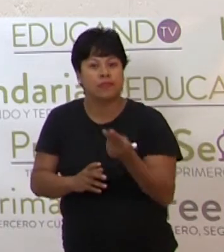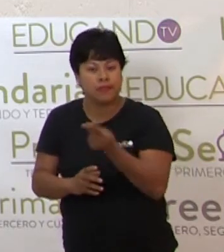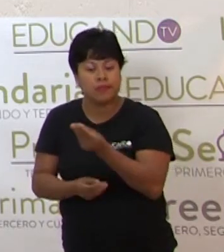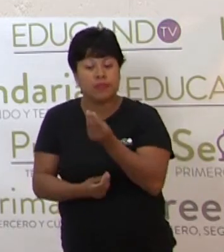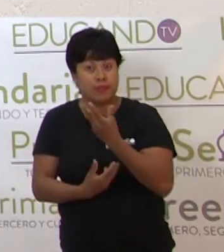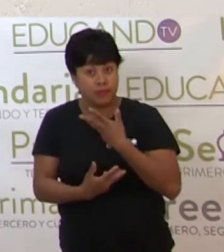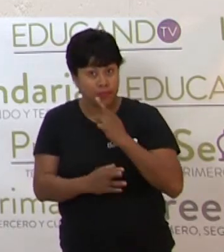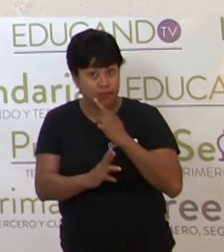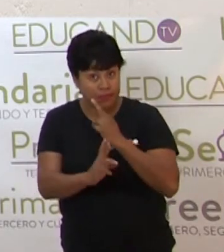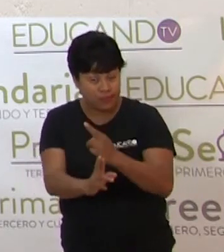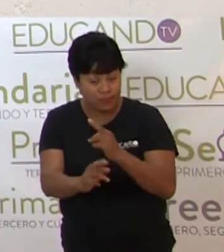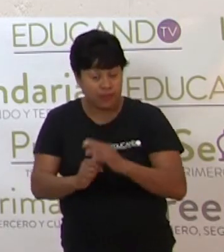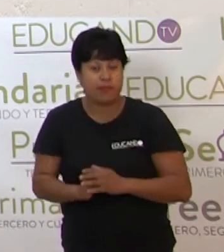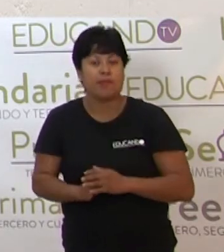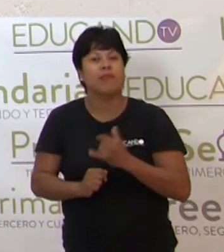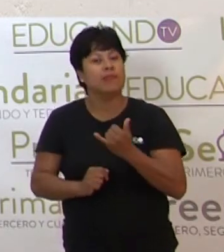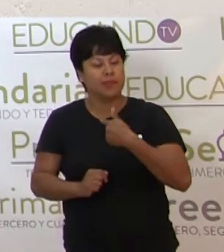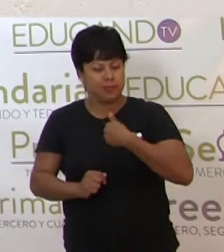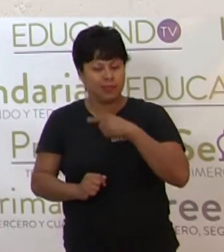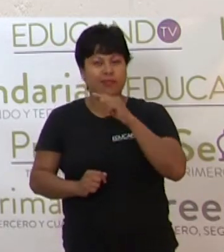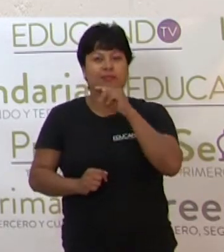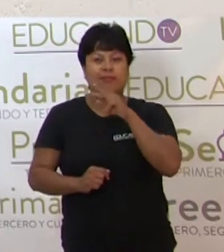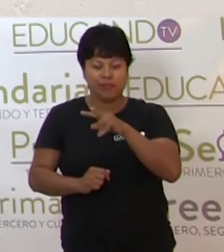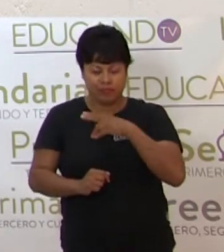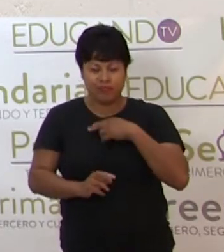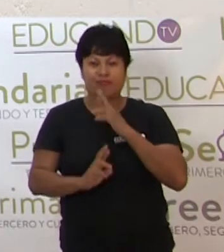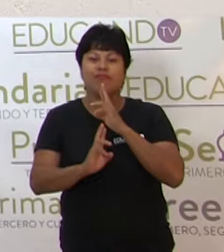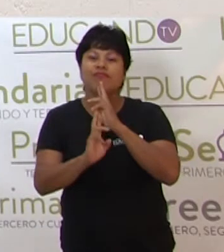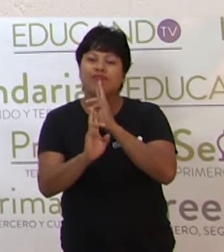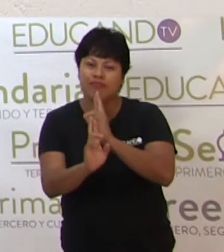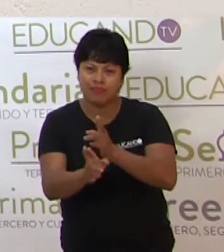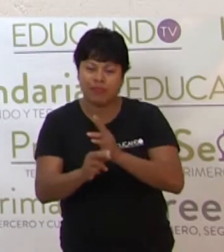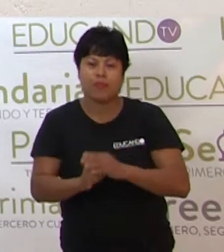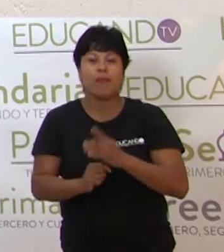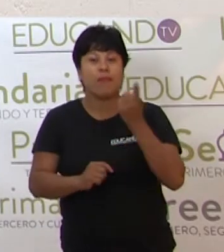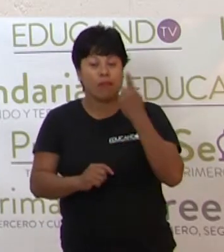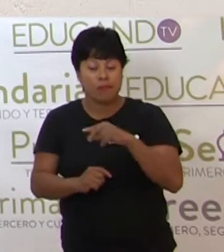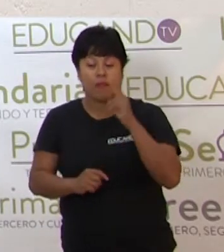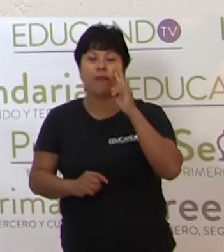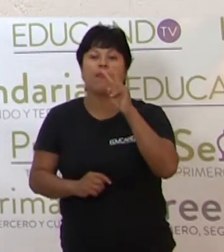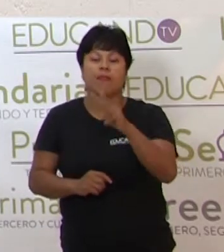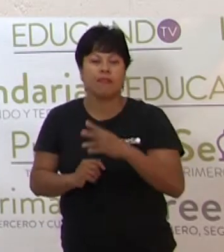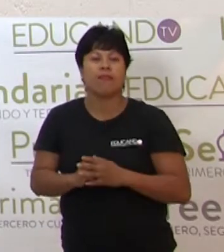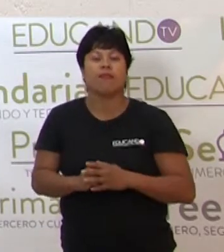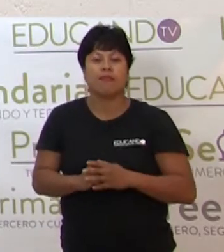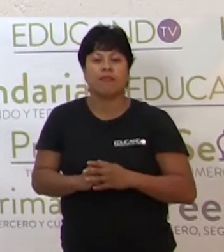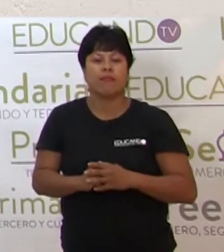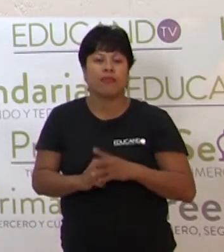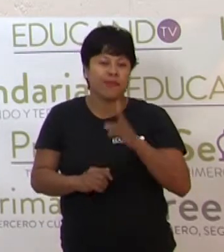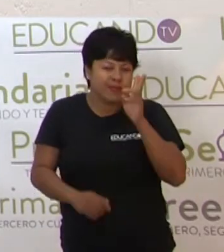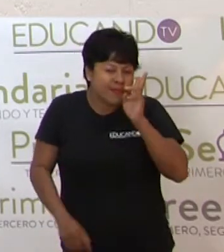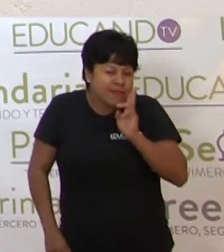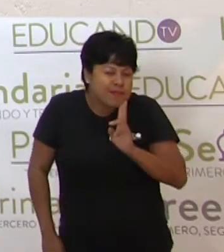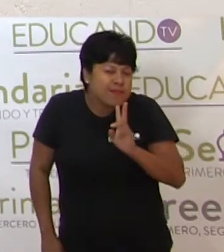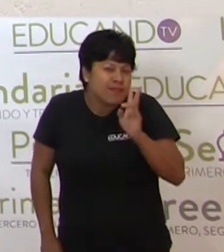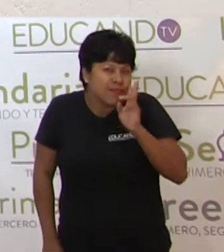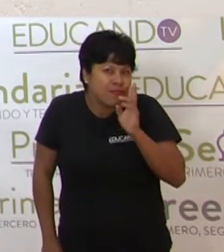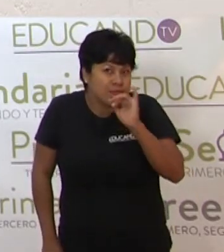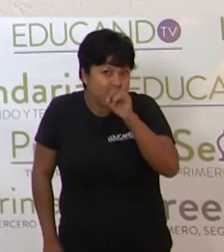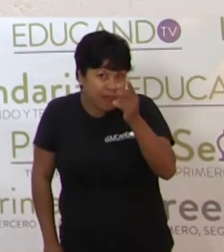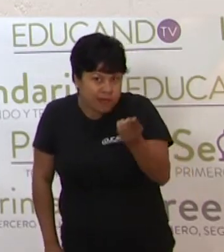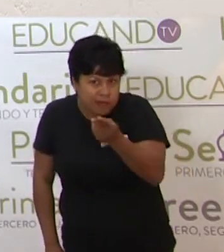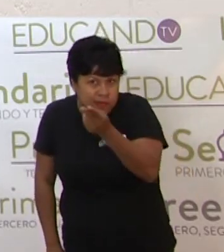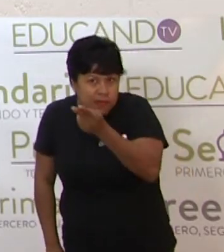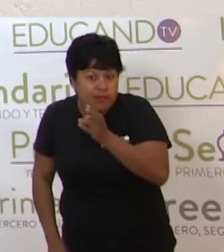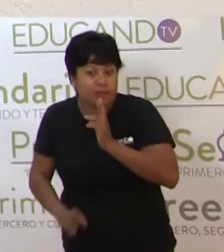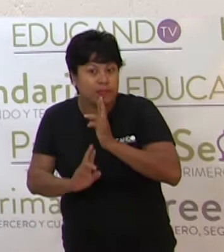darán la respuesta y yo también les daré la respuesta para ver, si ustedes,